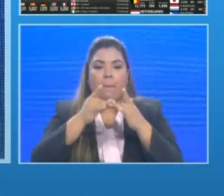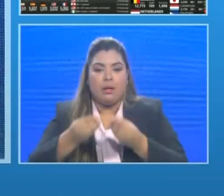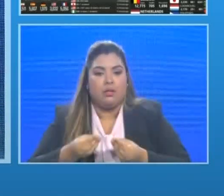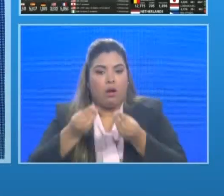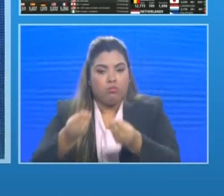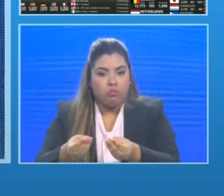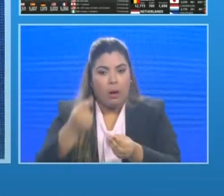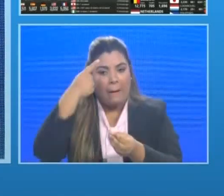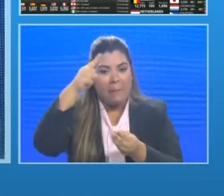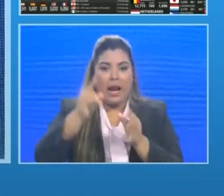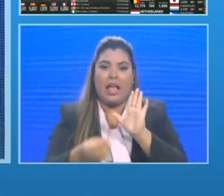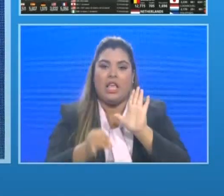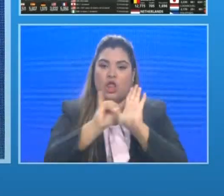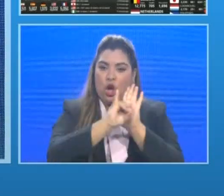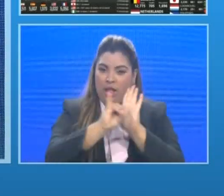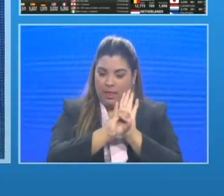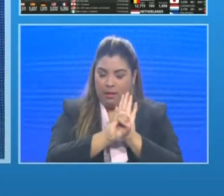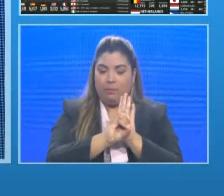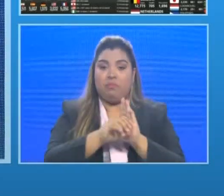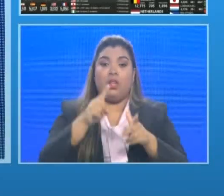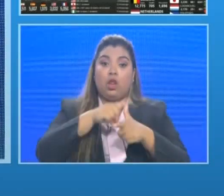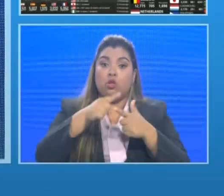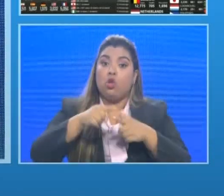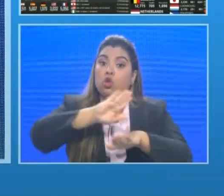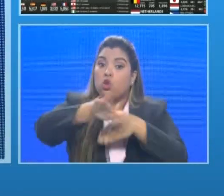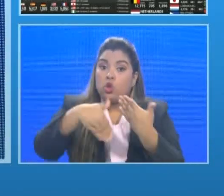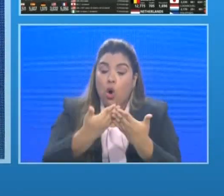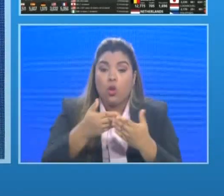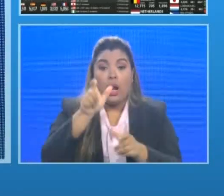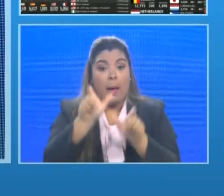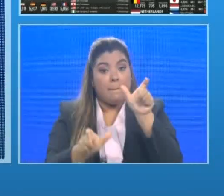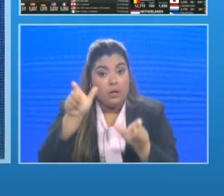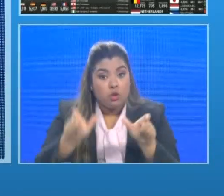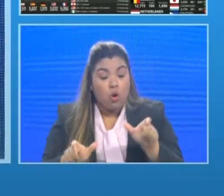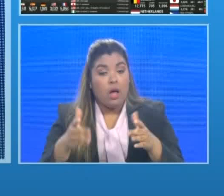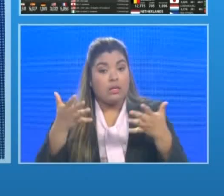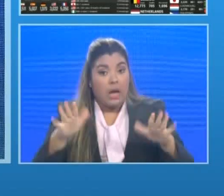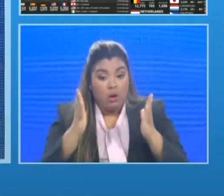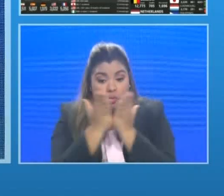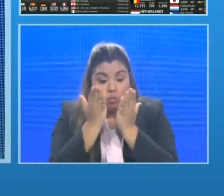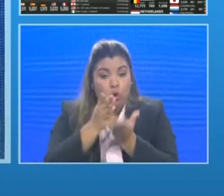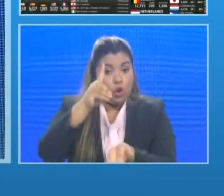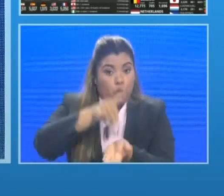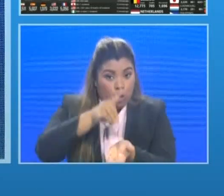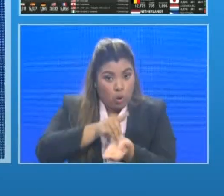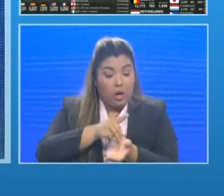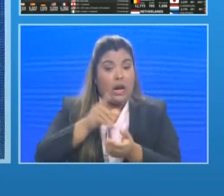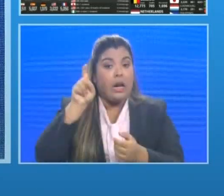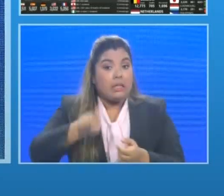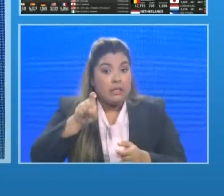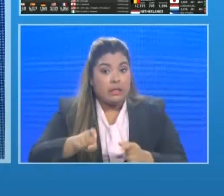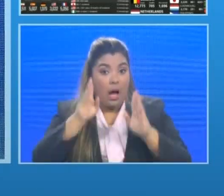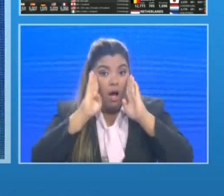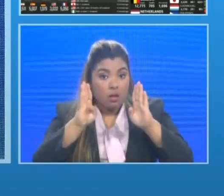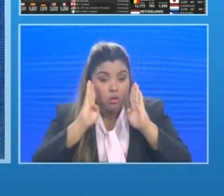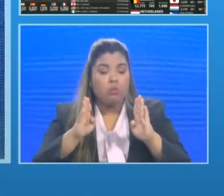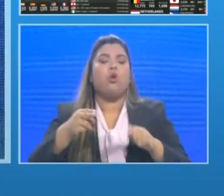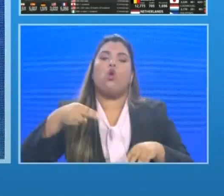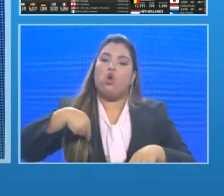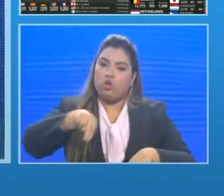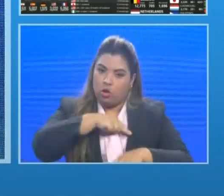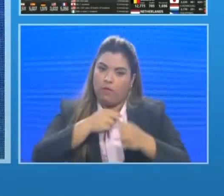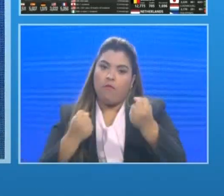para trabajar en las áreas en que se requiere COVID-19 atención, nosotros vamos a hacer todos los